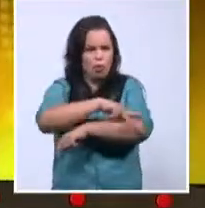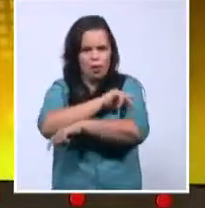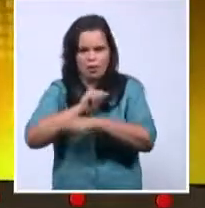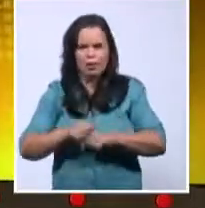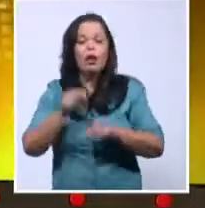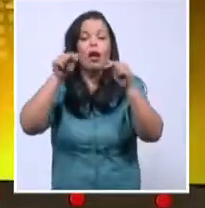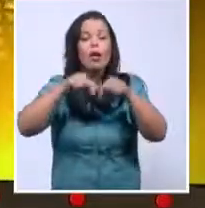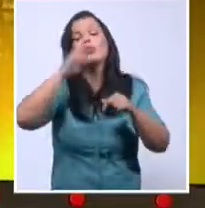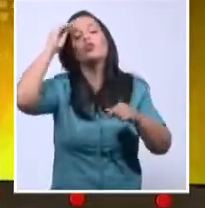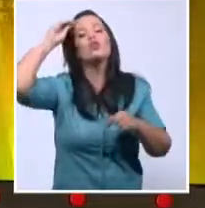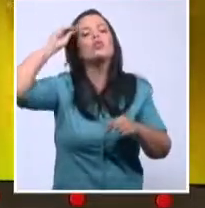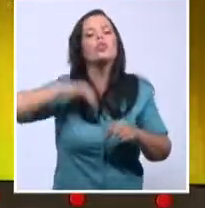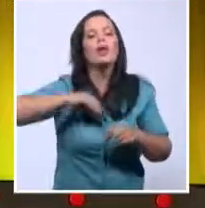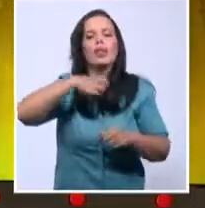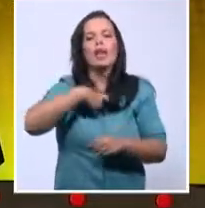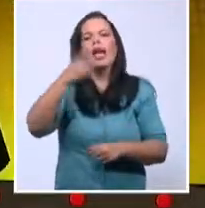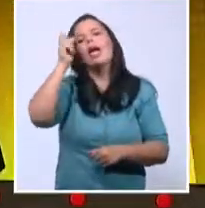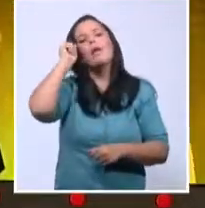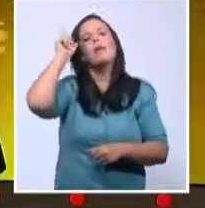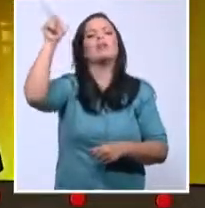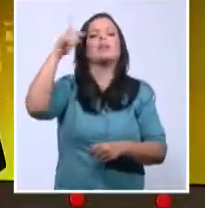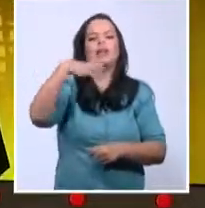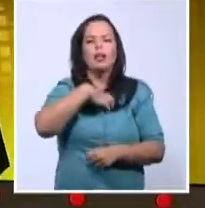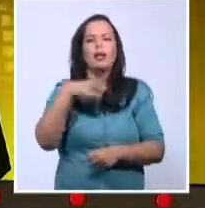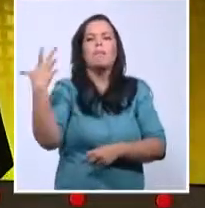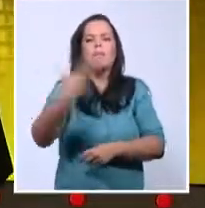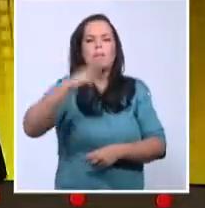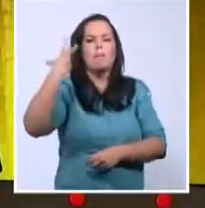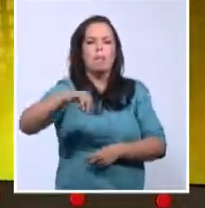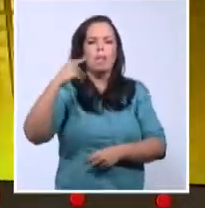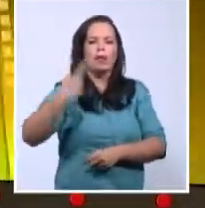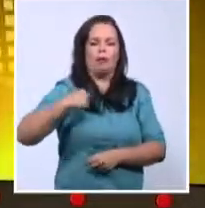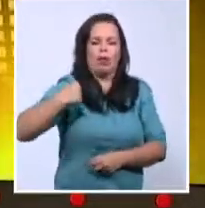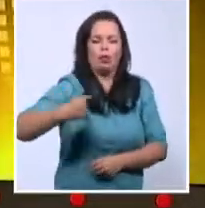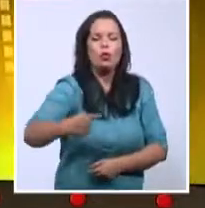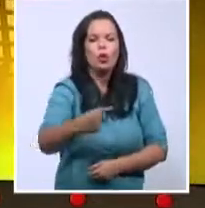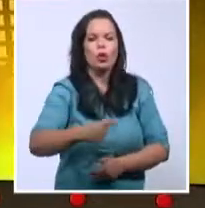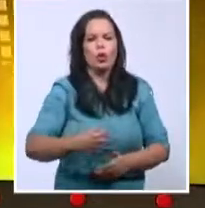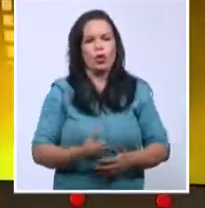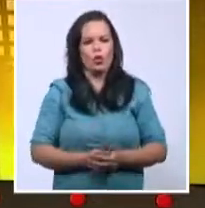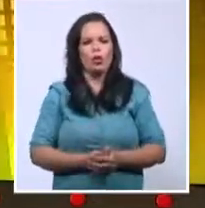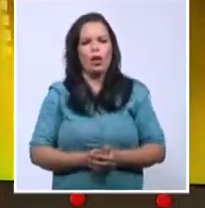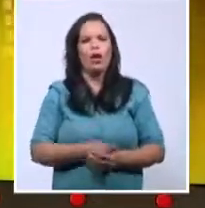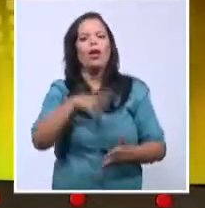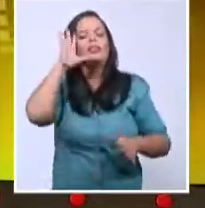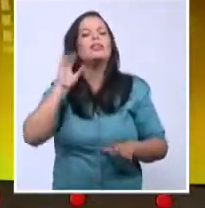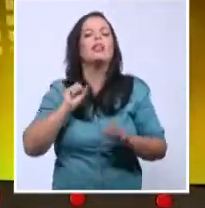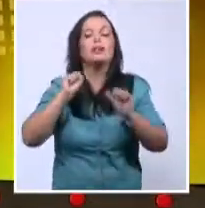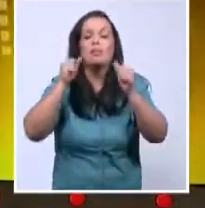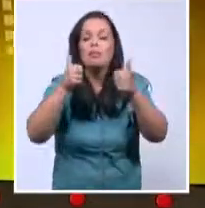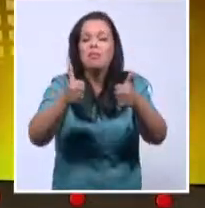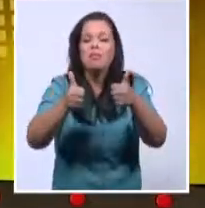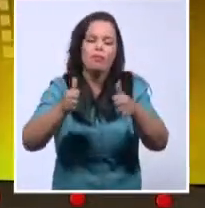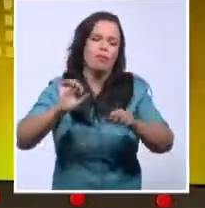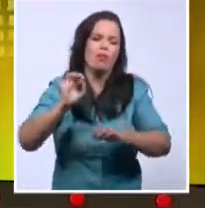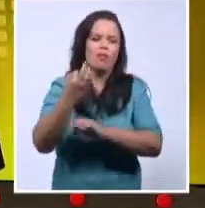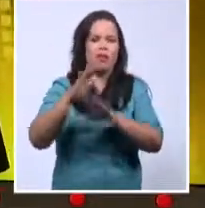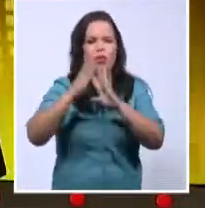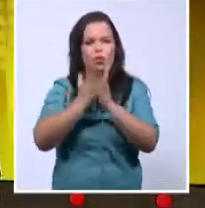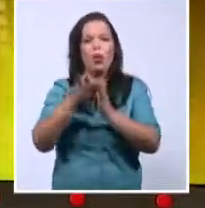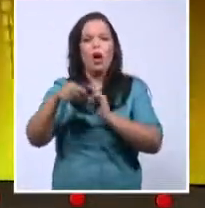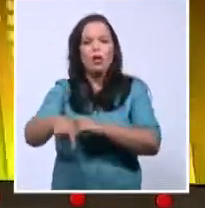y práctica del derecho. Repito, esa es la postura clara de la organización que agrupa jueces, fiscales, abogados, la gente